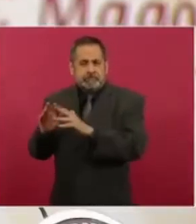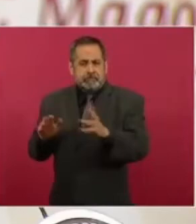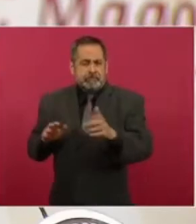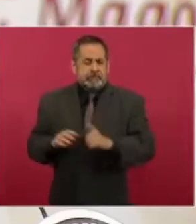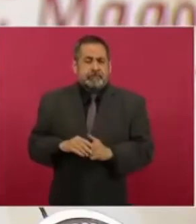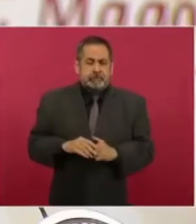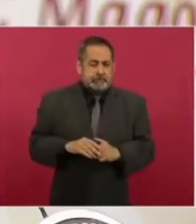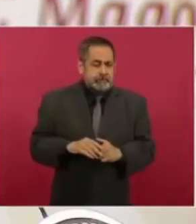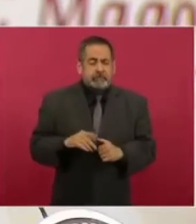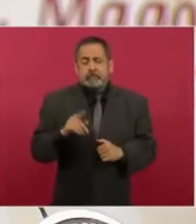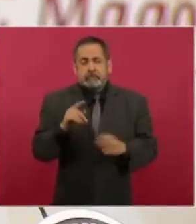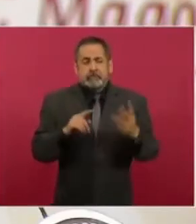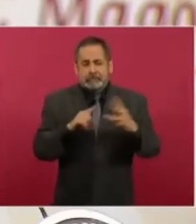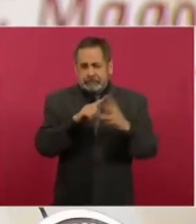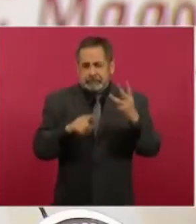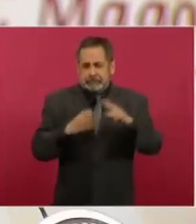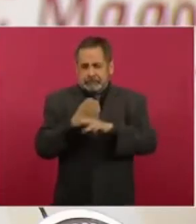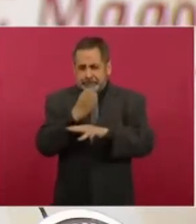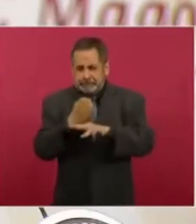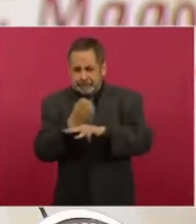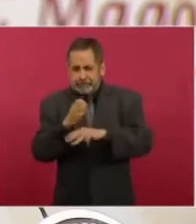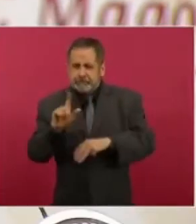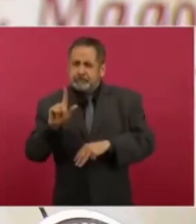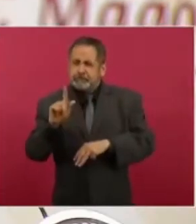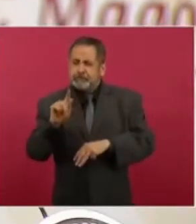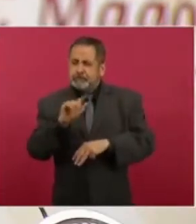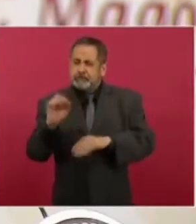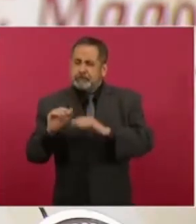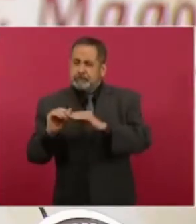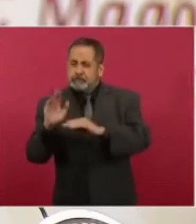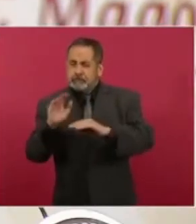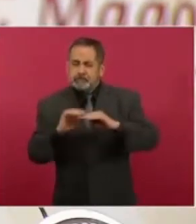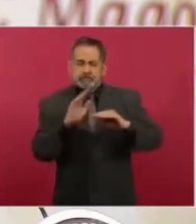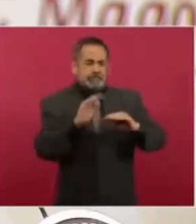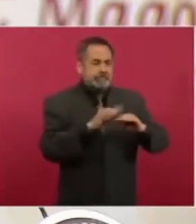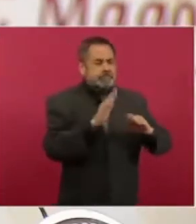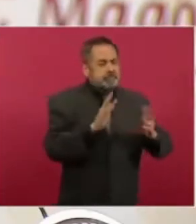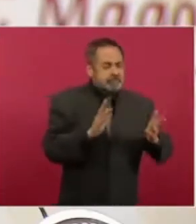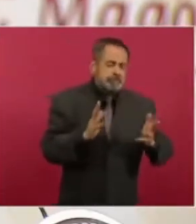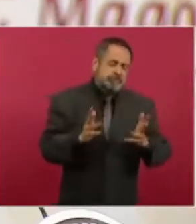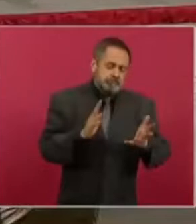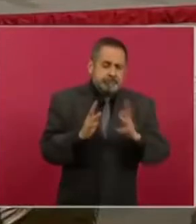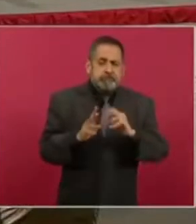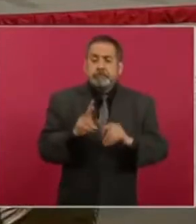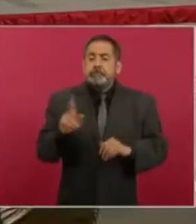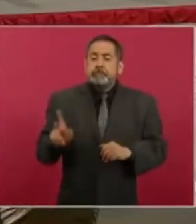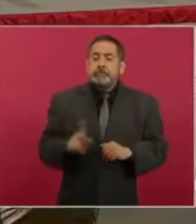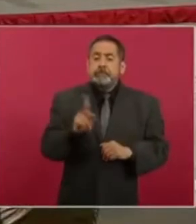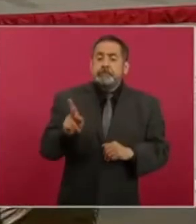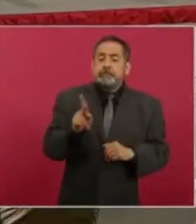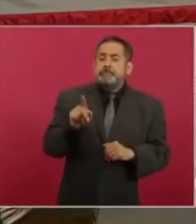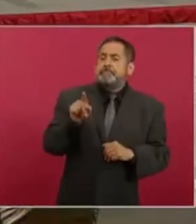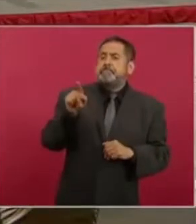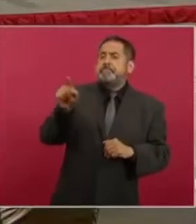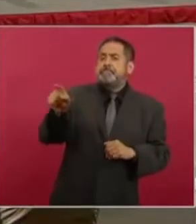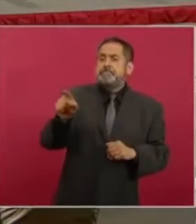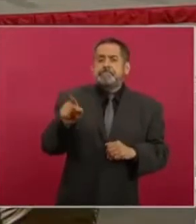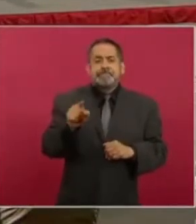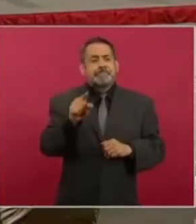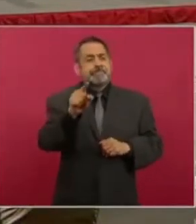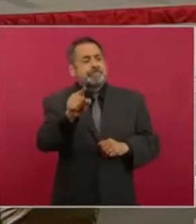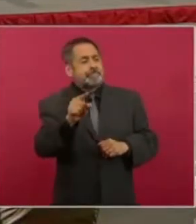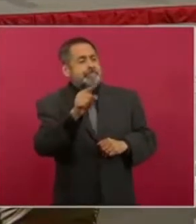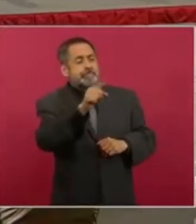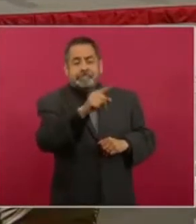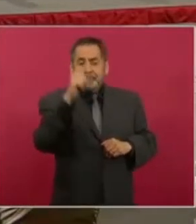del 70%, y en ellas las zonas rurales son todo un reto de aplicación de